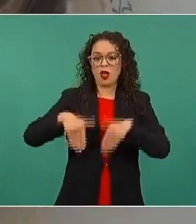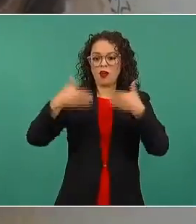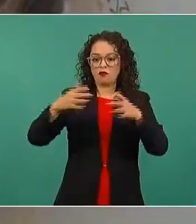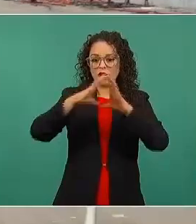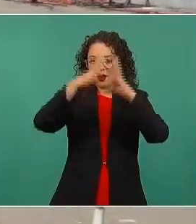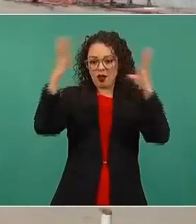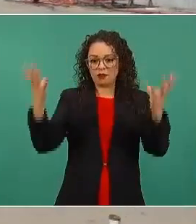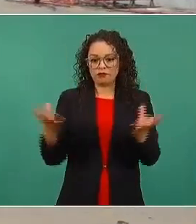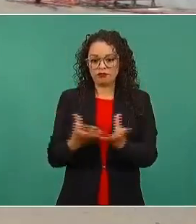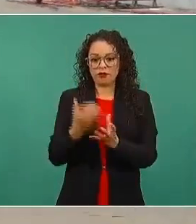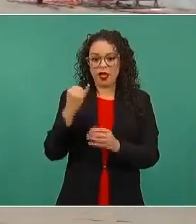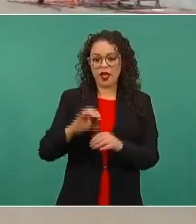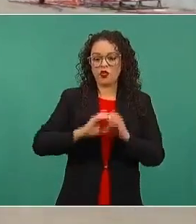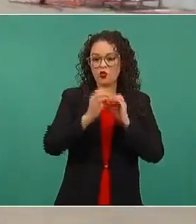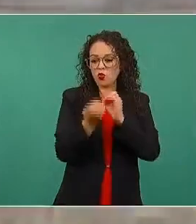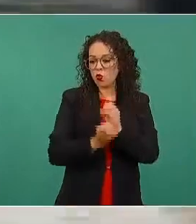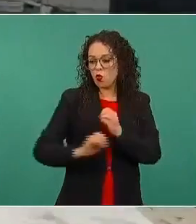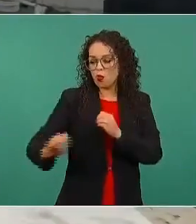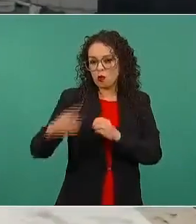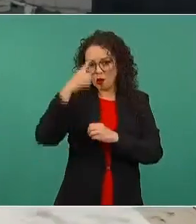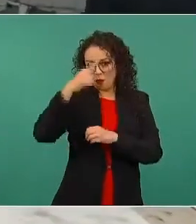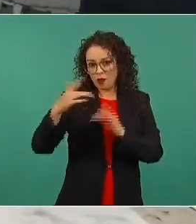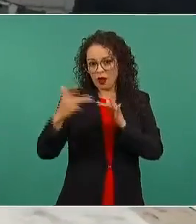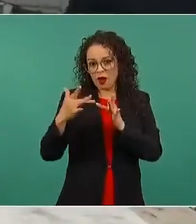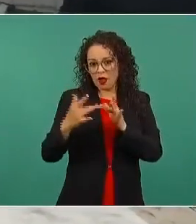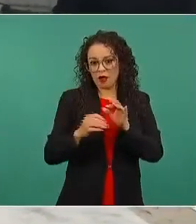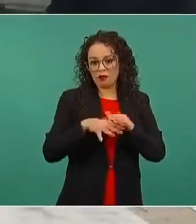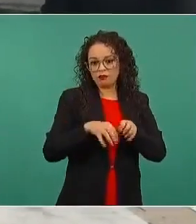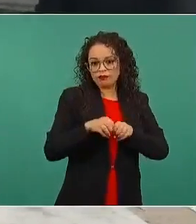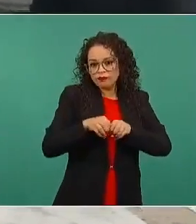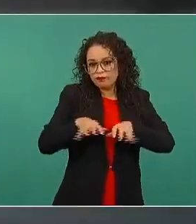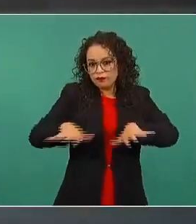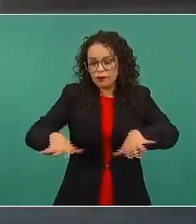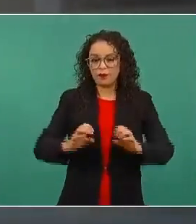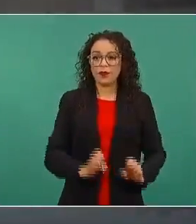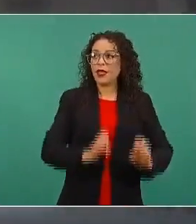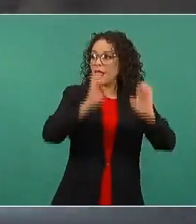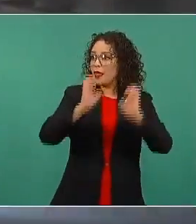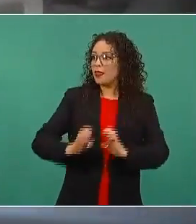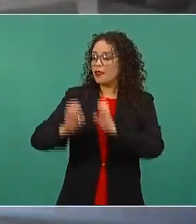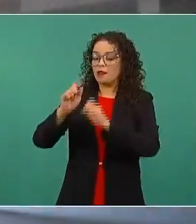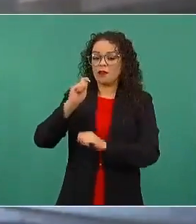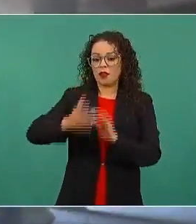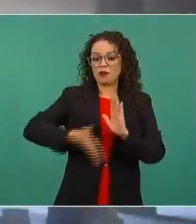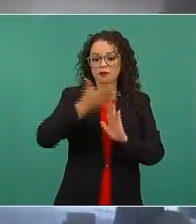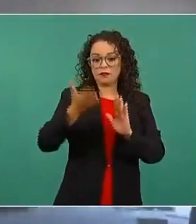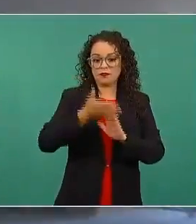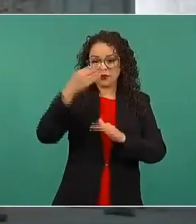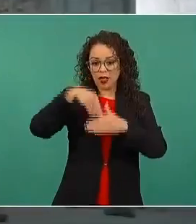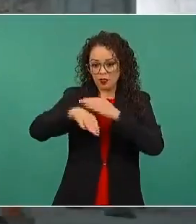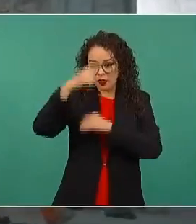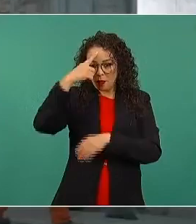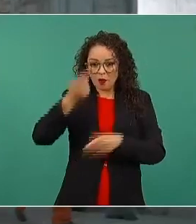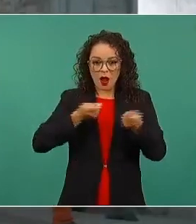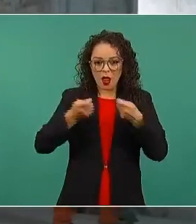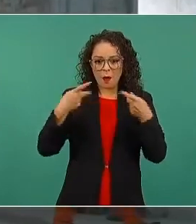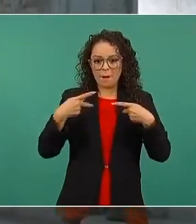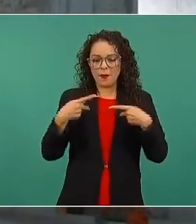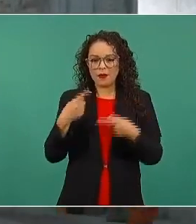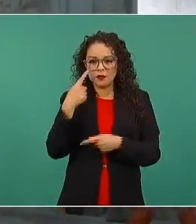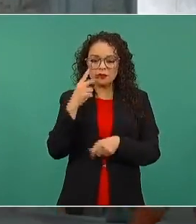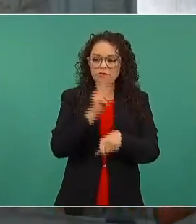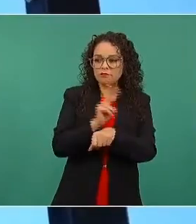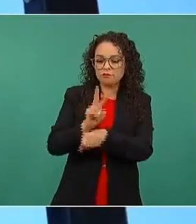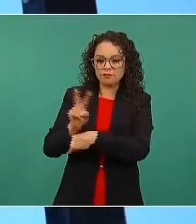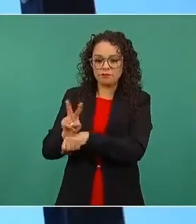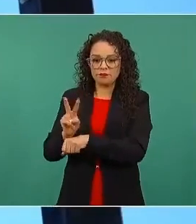la instalación de tubería de interconexión. En el área de edificios, se trabaja en la obra interna del cuarto de control central con la construcción de